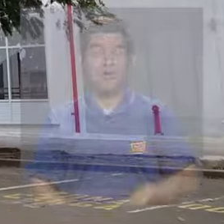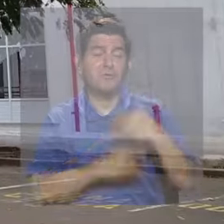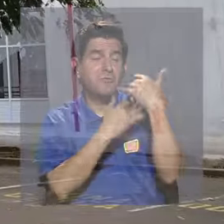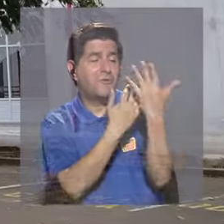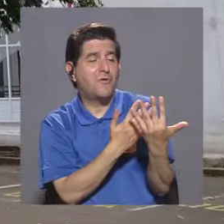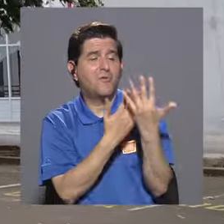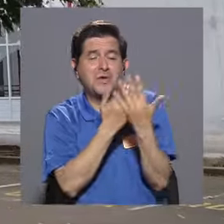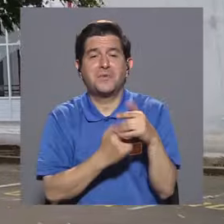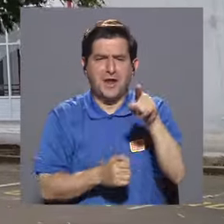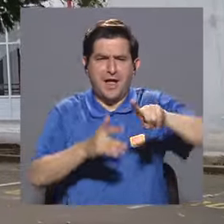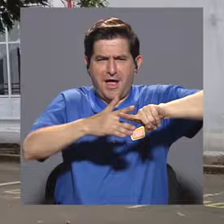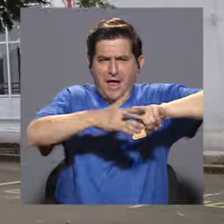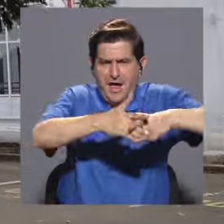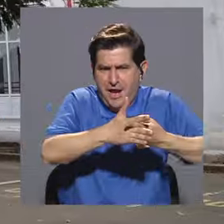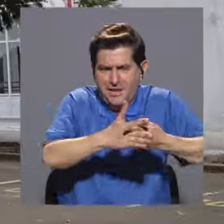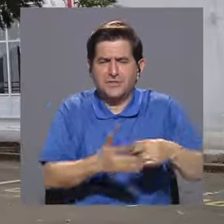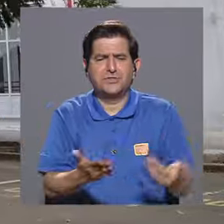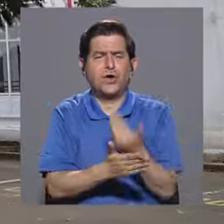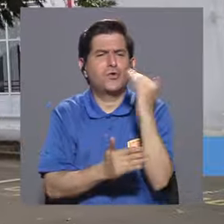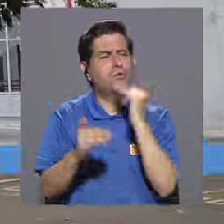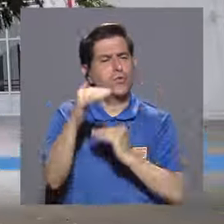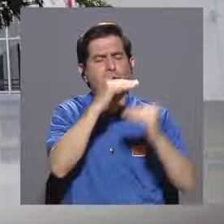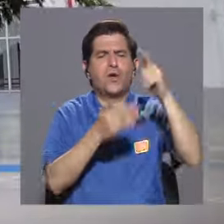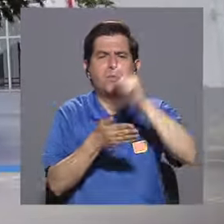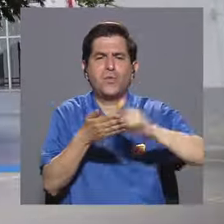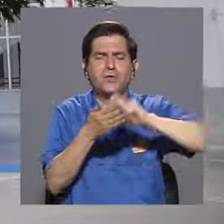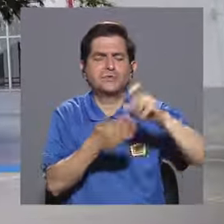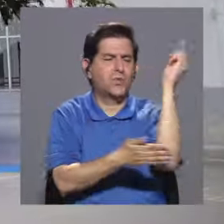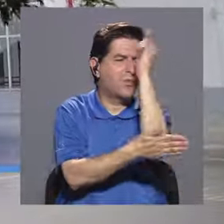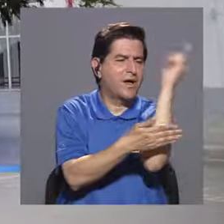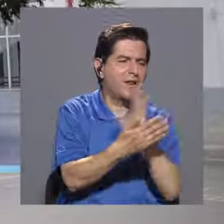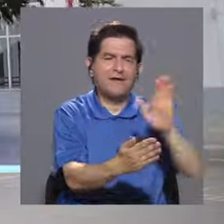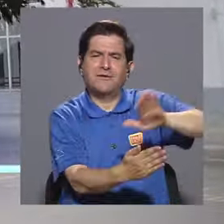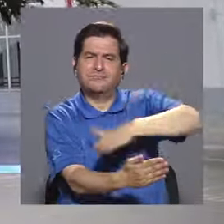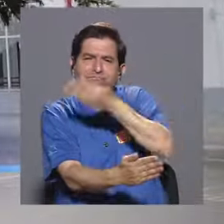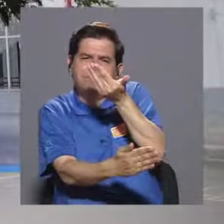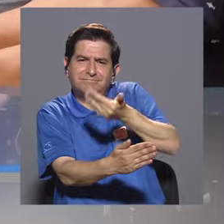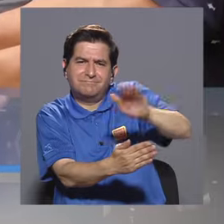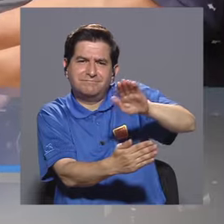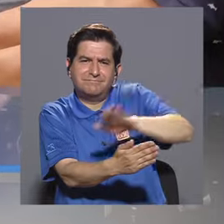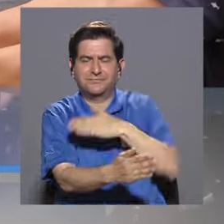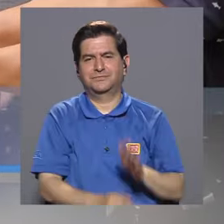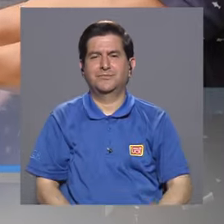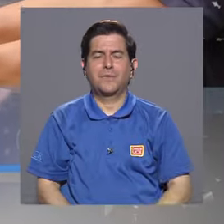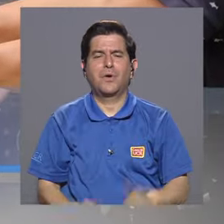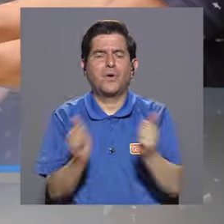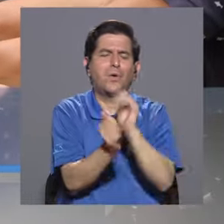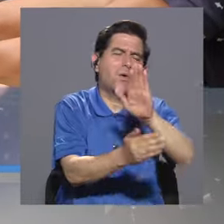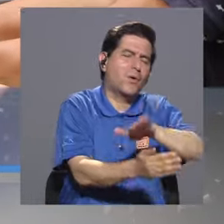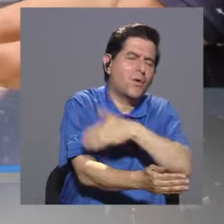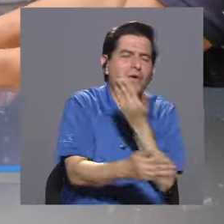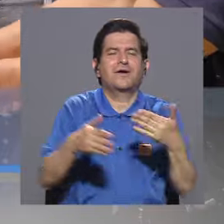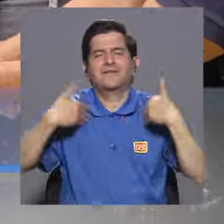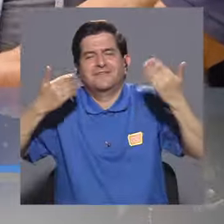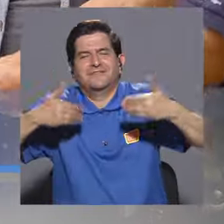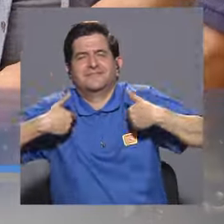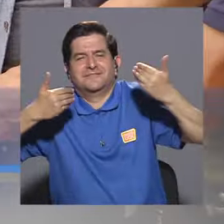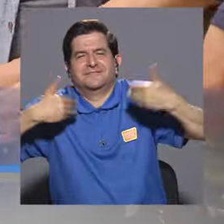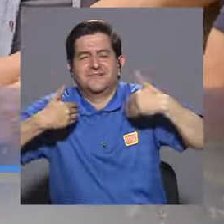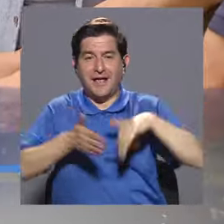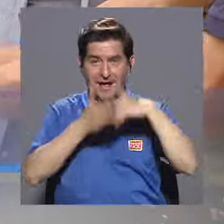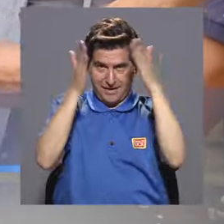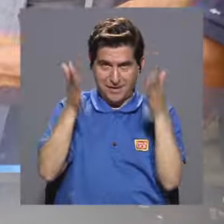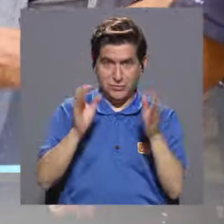Como era de esperar, así se inauguró el nuevo edificio de la Escuela de Artes Musicales. Entre melodías y mucha